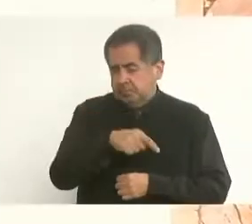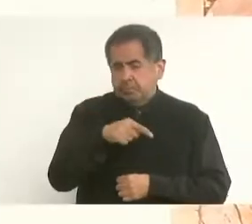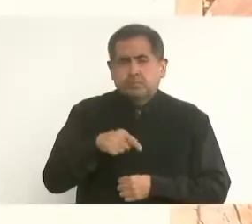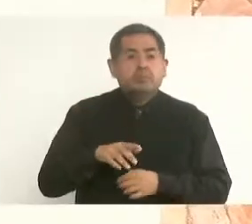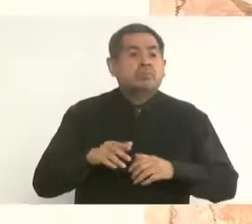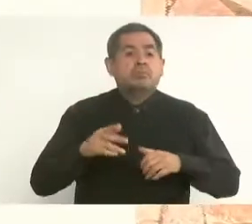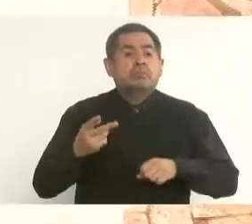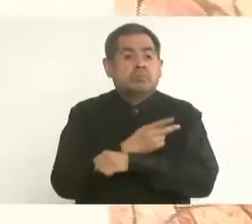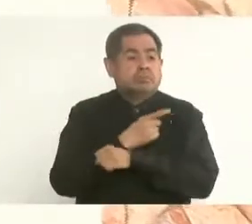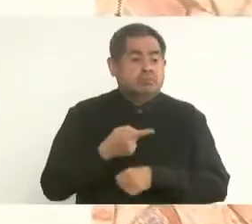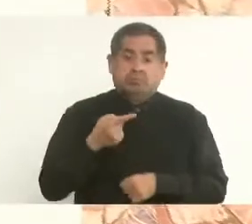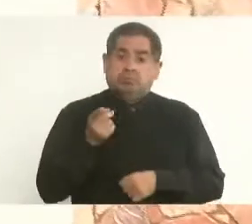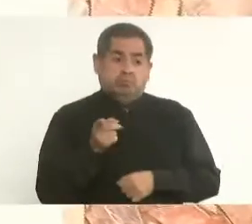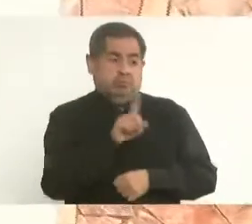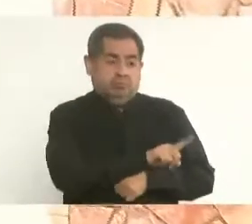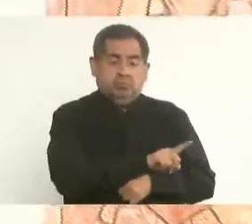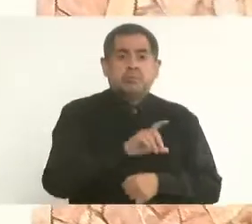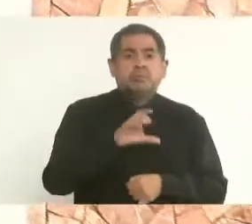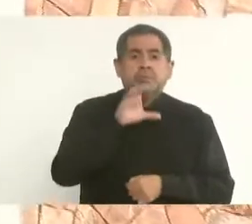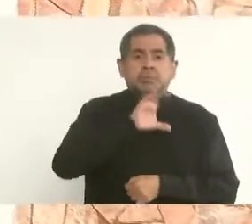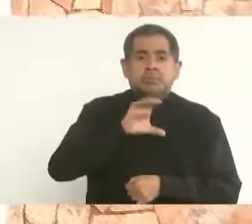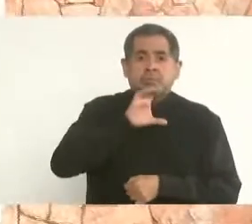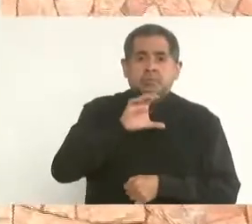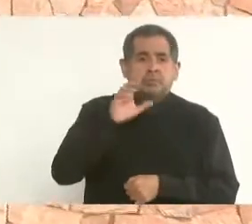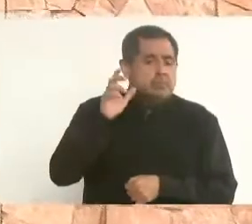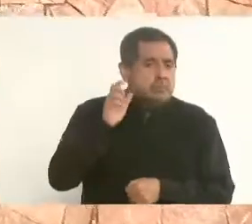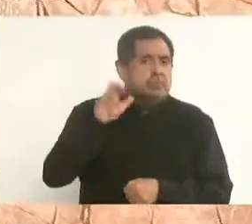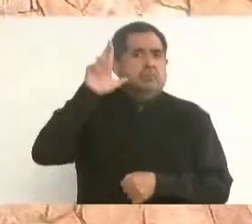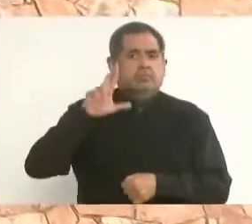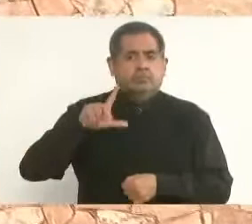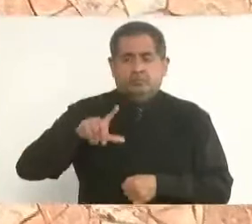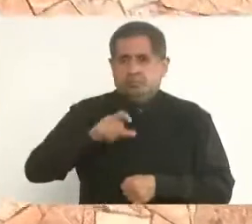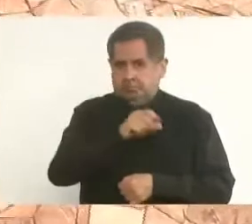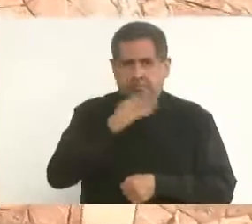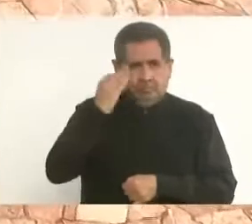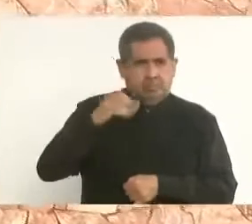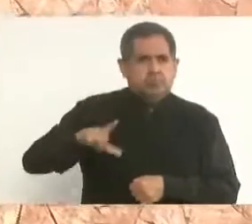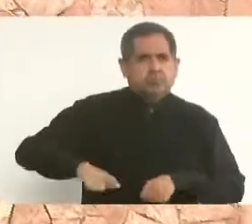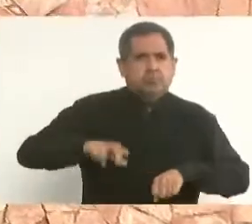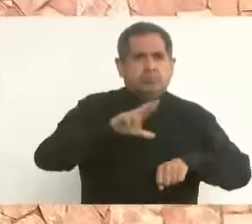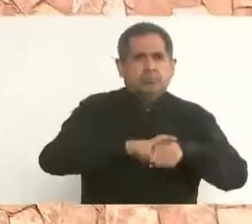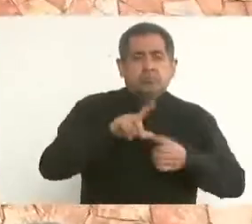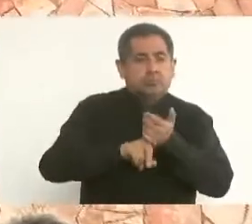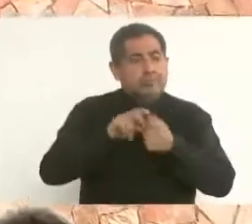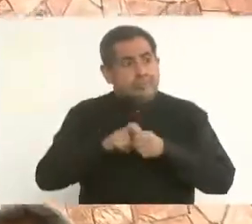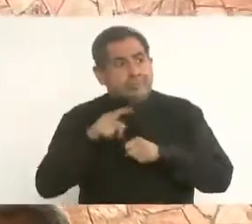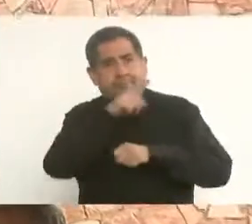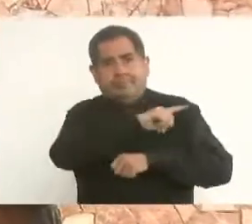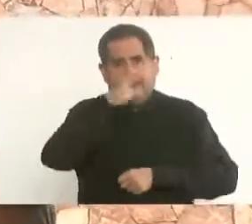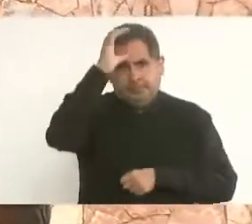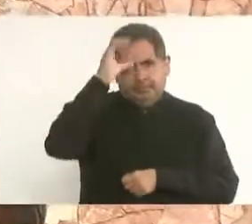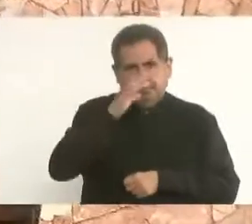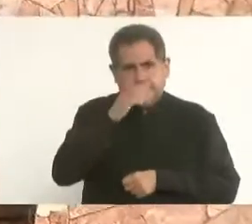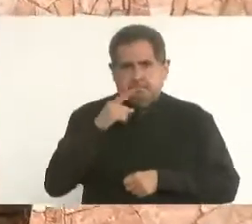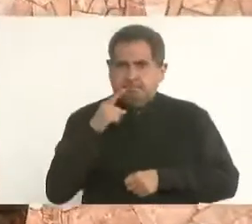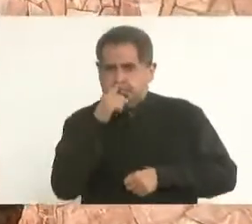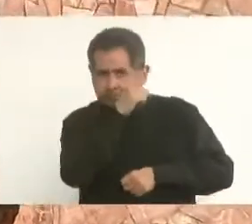Venustiano Carranza era gobernador de Coahuila